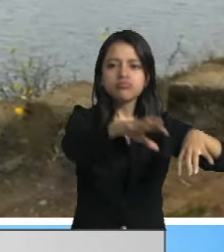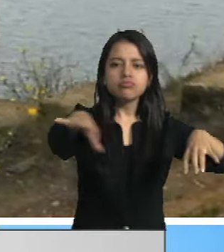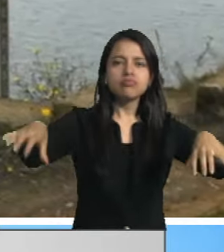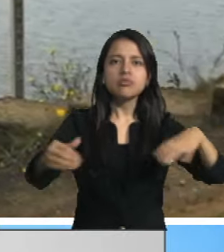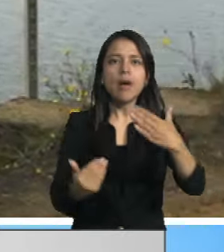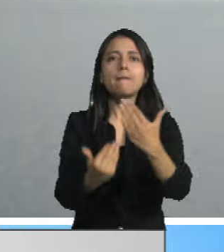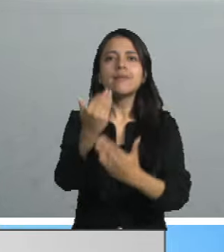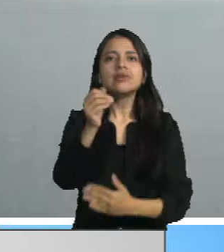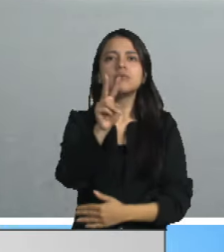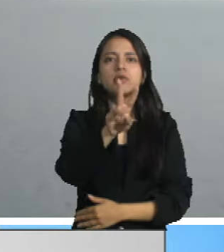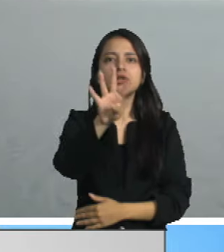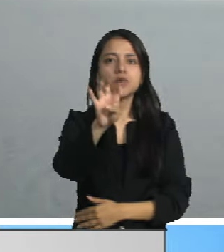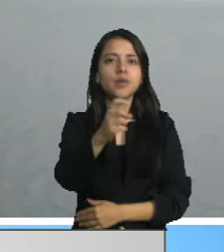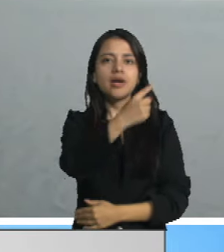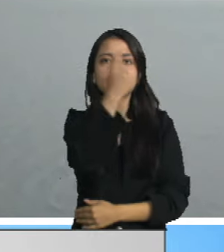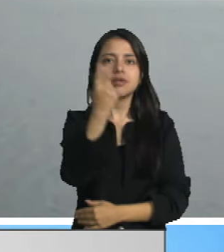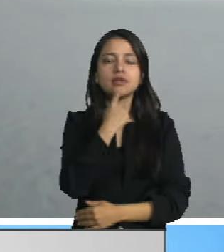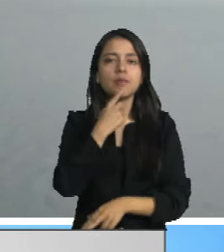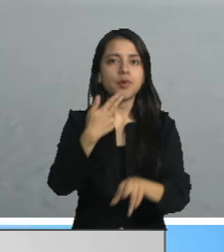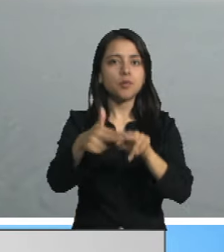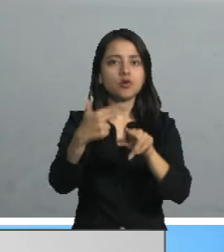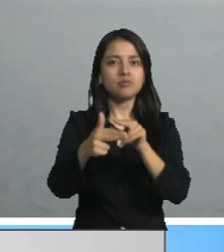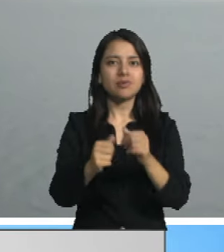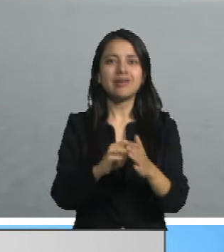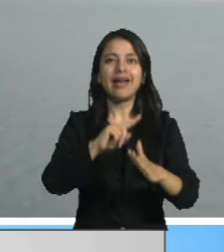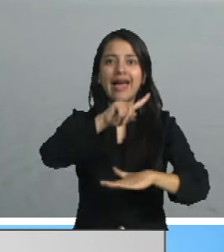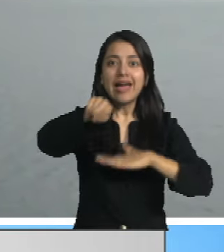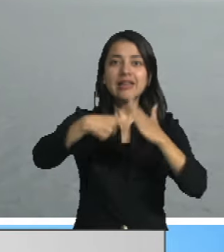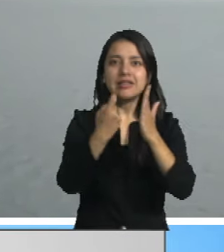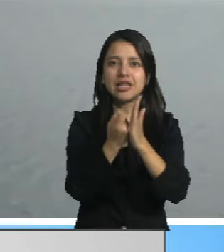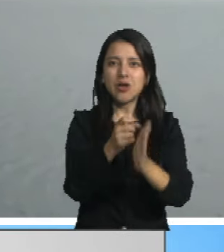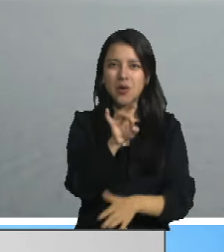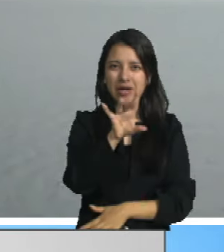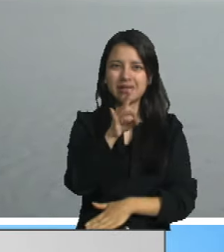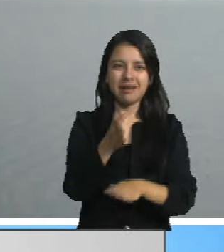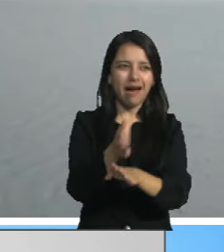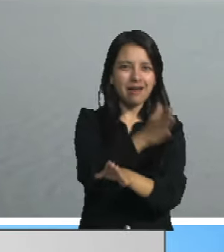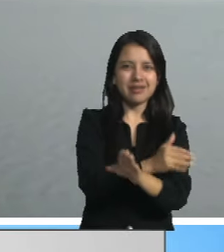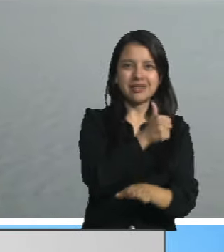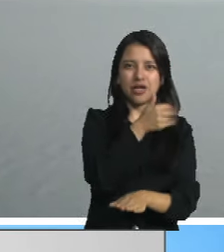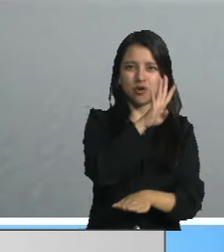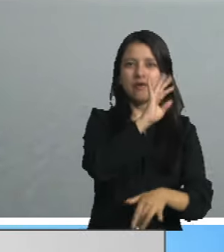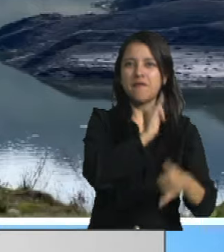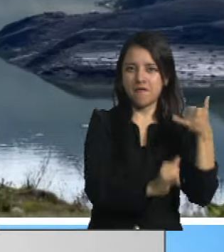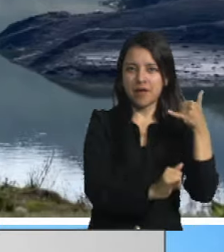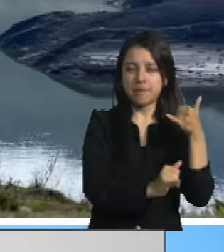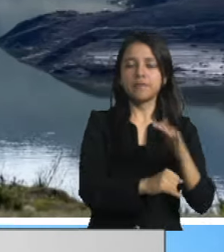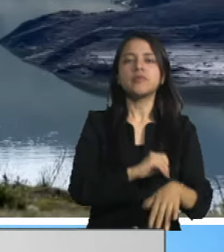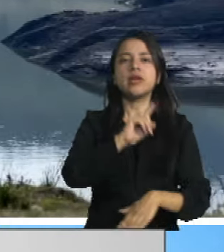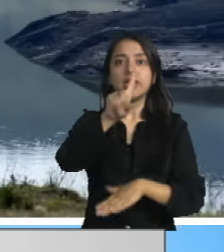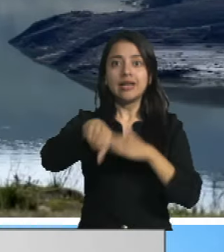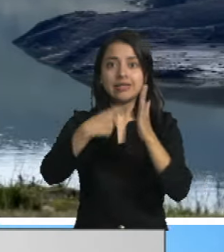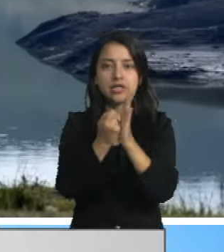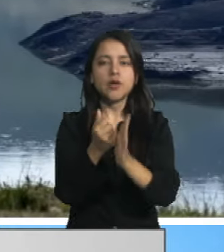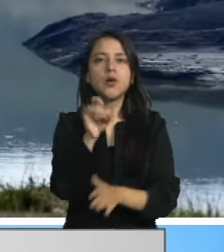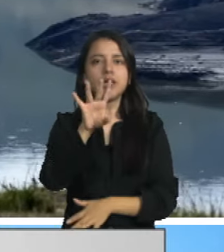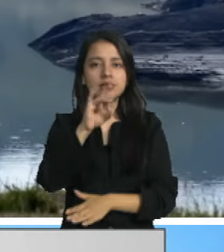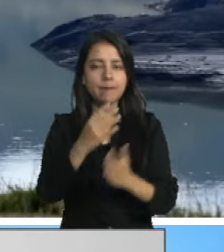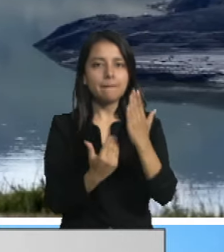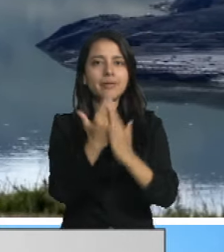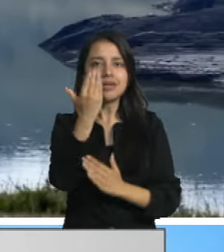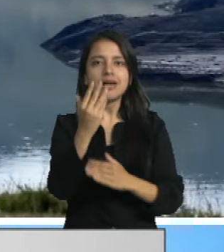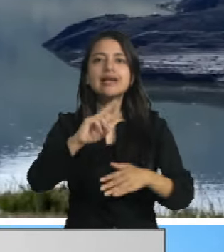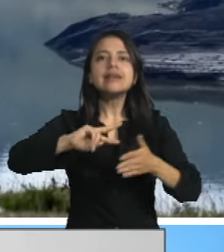próximo, cuando inicia el ciclo 15, porque terminamos el ciclo 14, la ciudad vuelve a tener un racionamiento